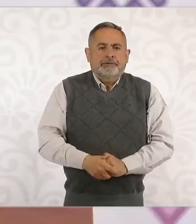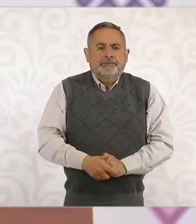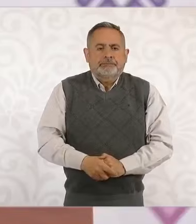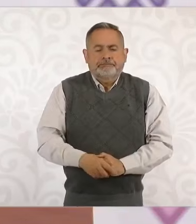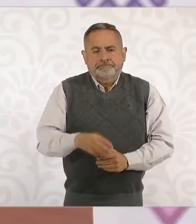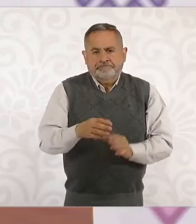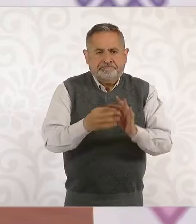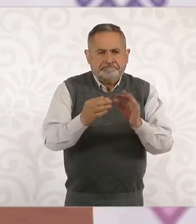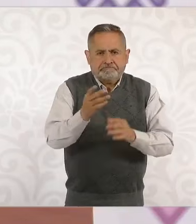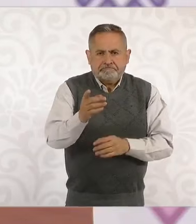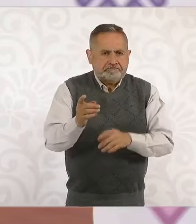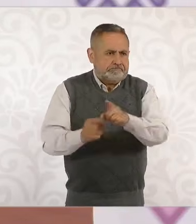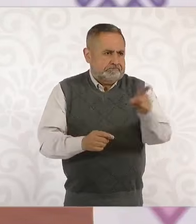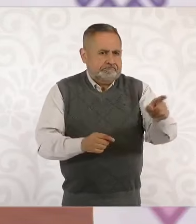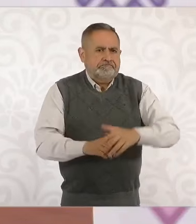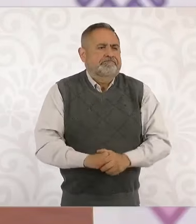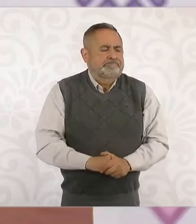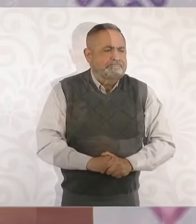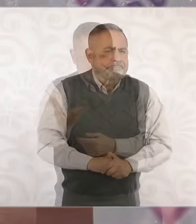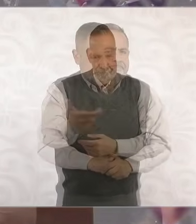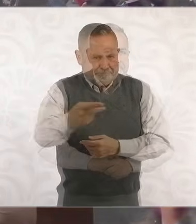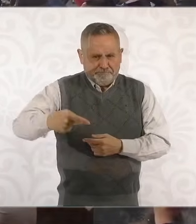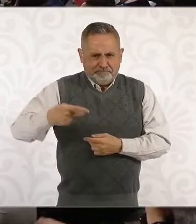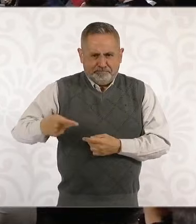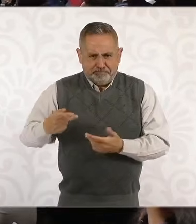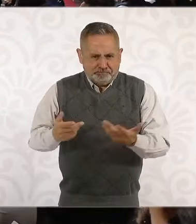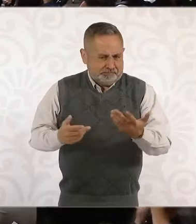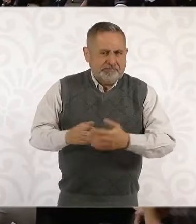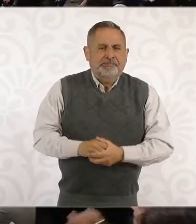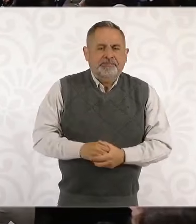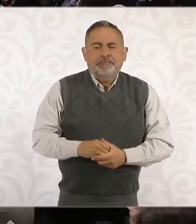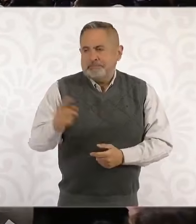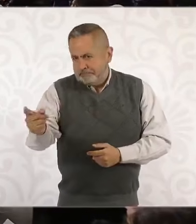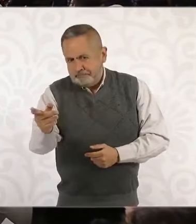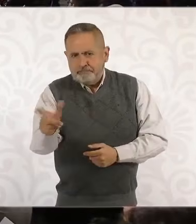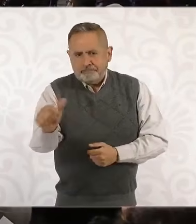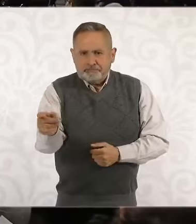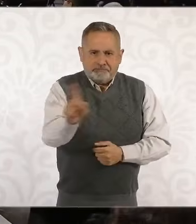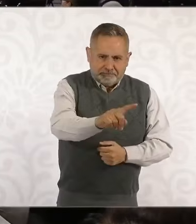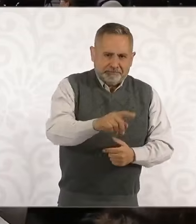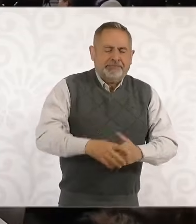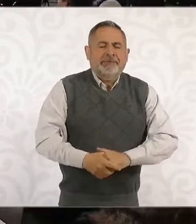A ver, de este lado, a ver para acá.